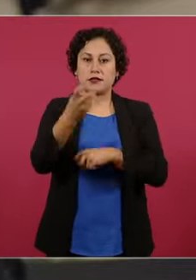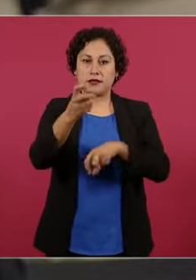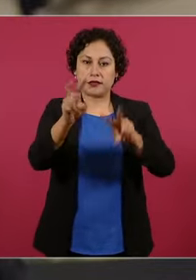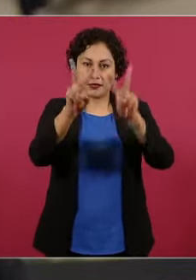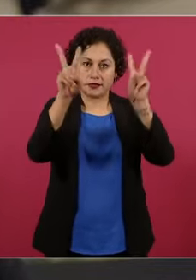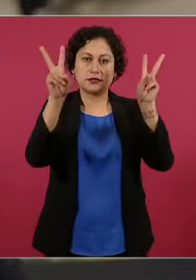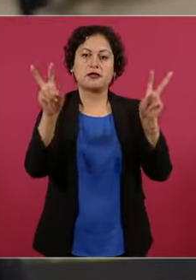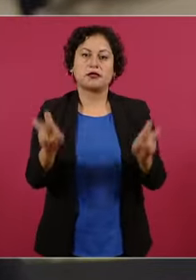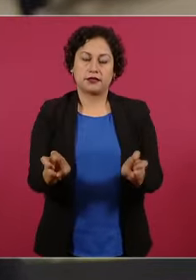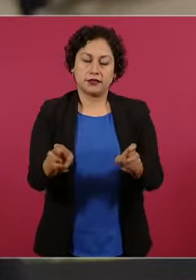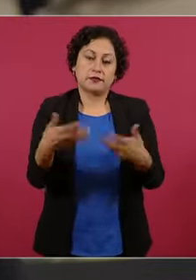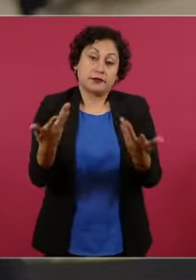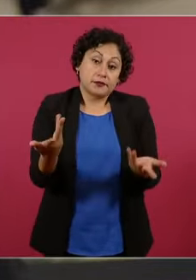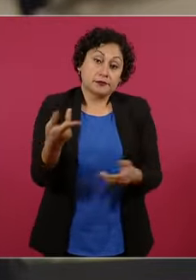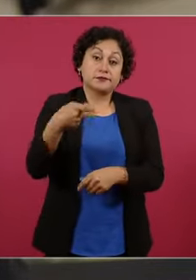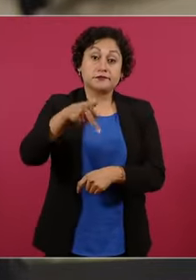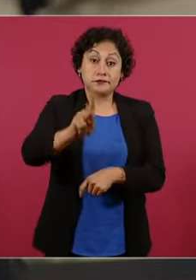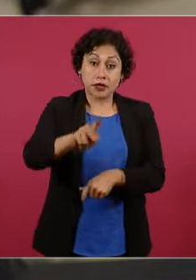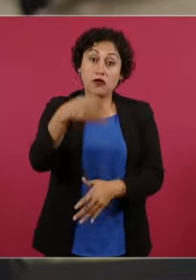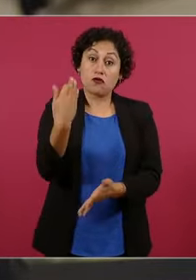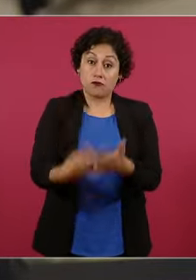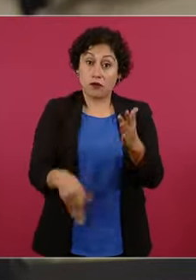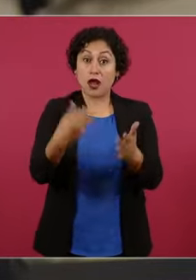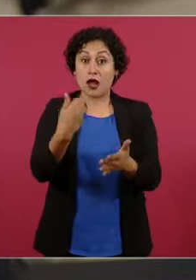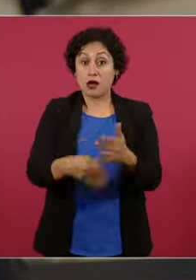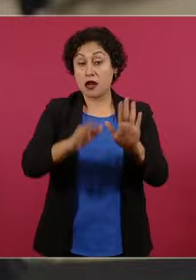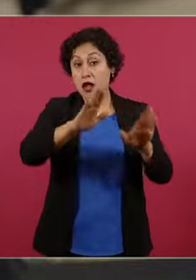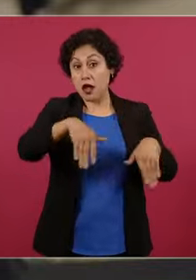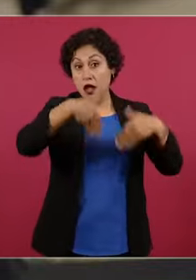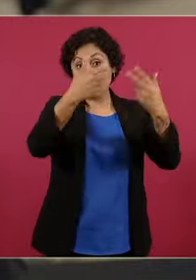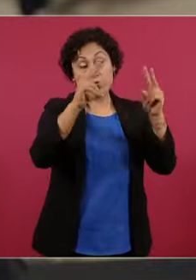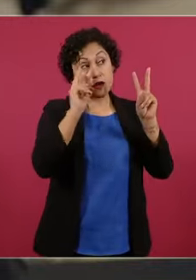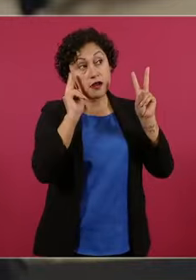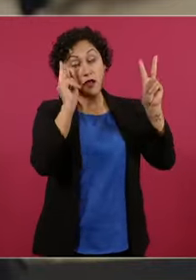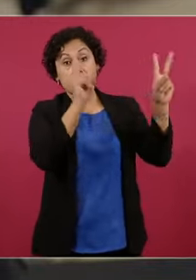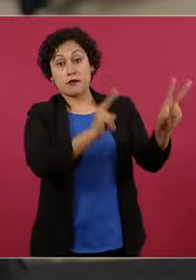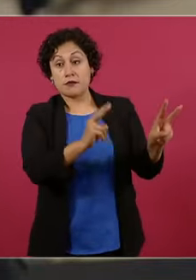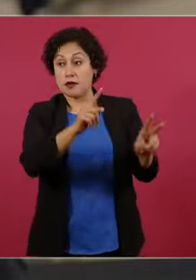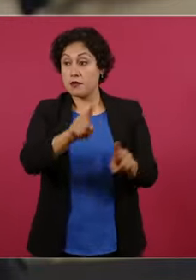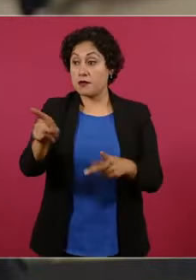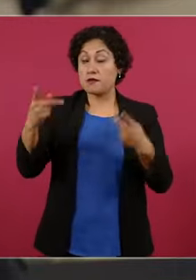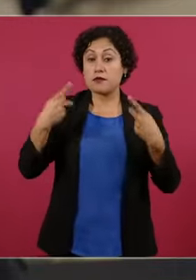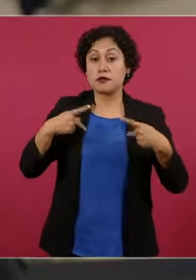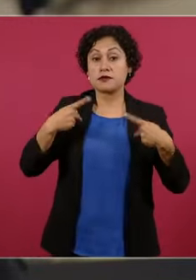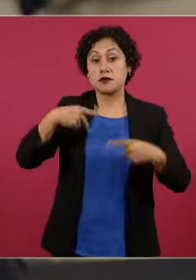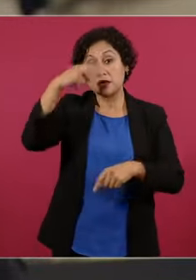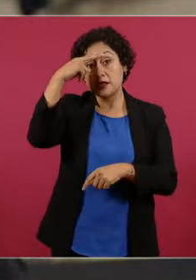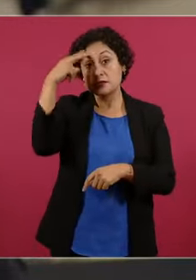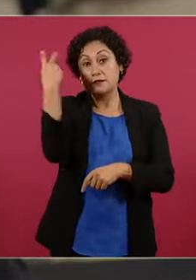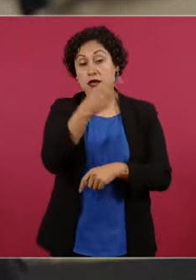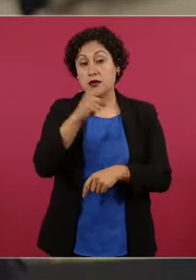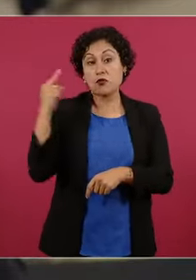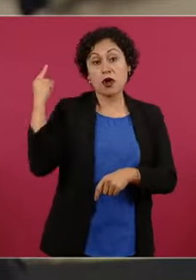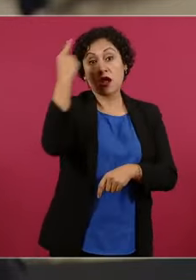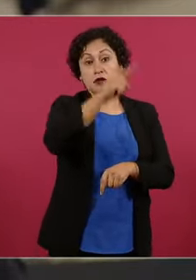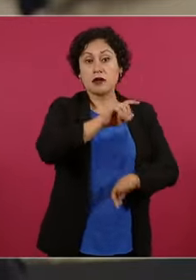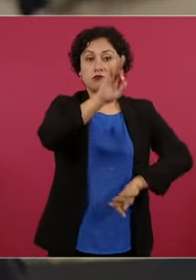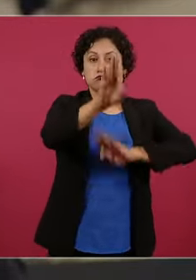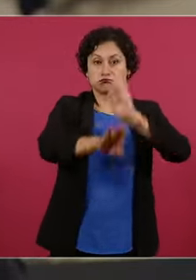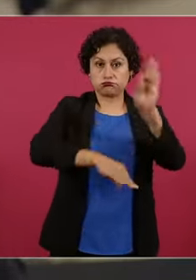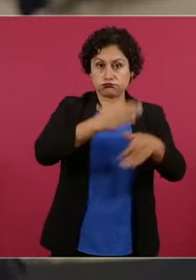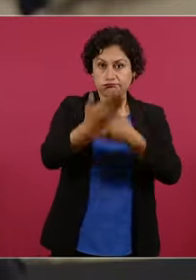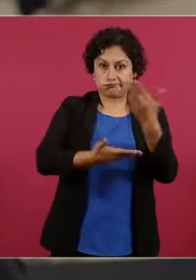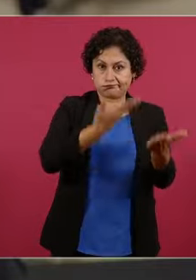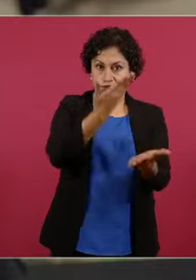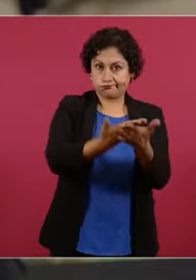nos encontramos, compartan todos los servicios que se brindan a todos los mexicanos que están en aquel lugar, específicamente en Estados Unidos,